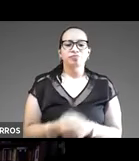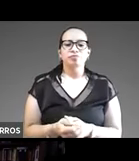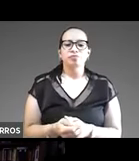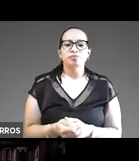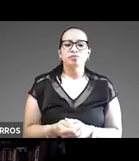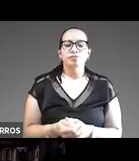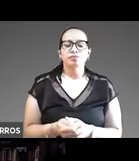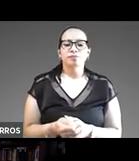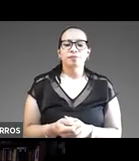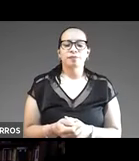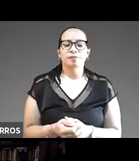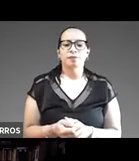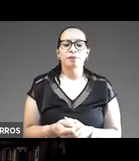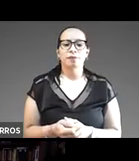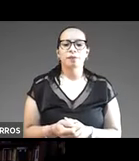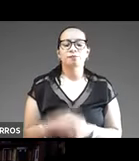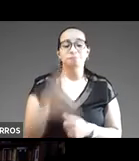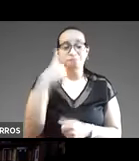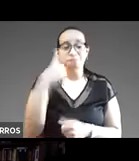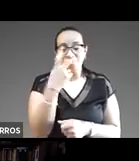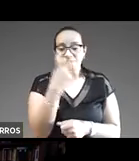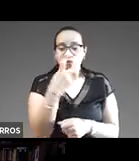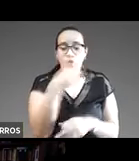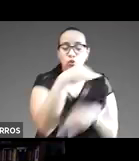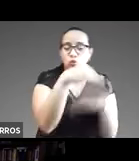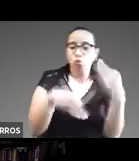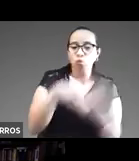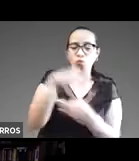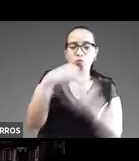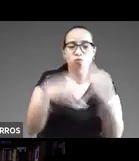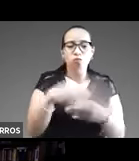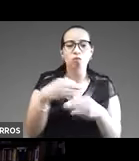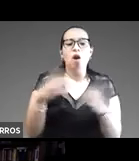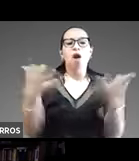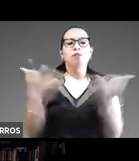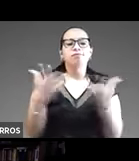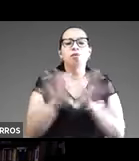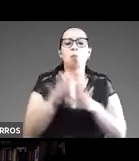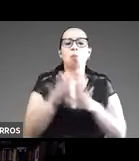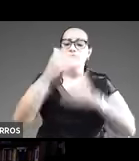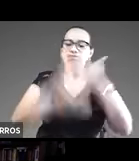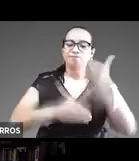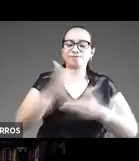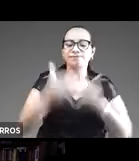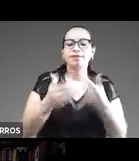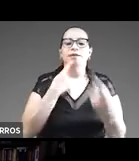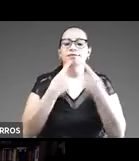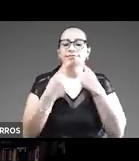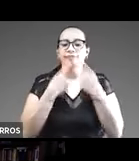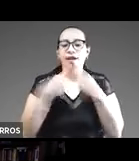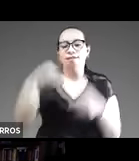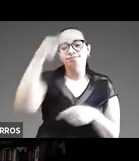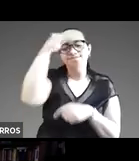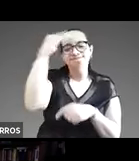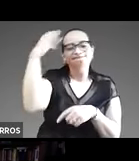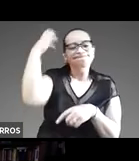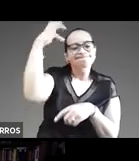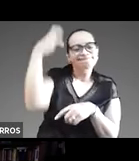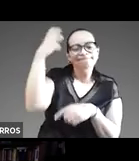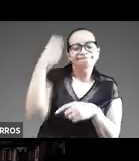y que esto genere entre todas, todos y todes un proceso de diálogo y de reflexión activa.